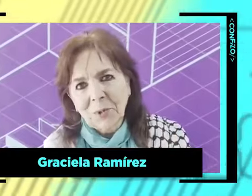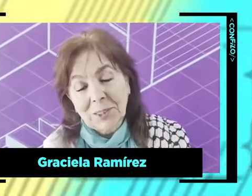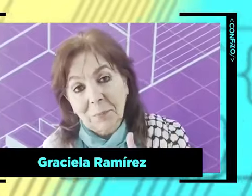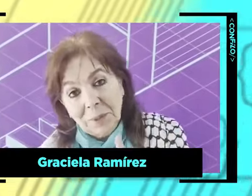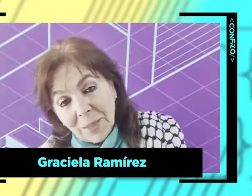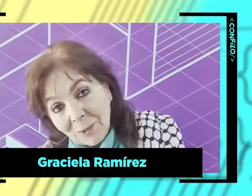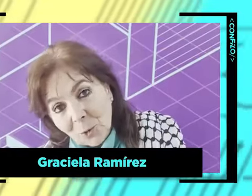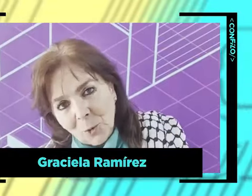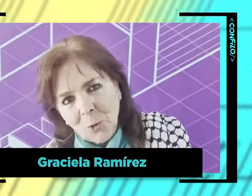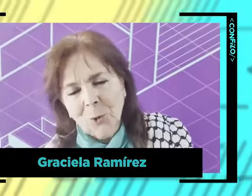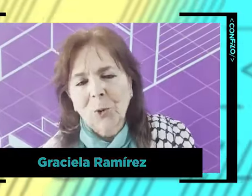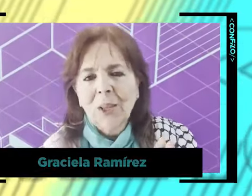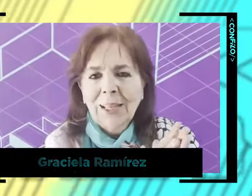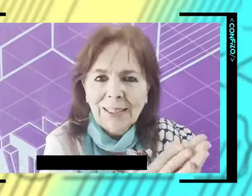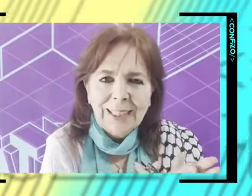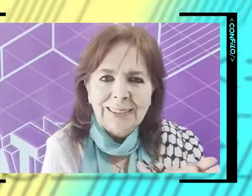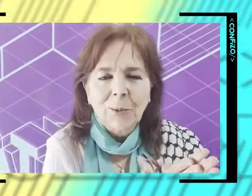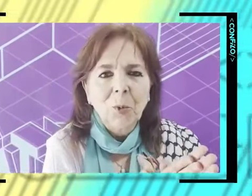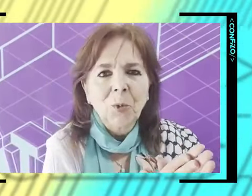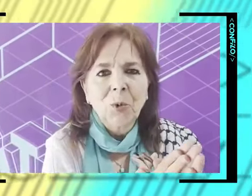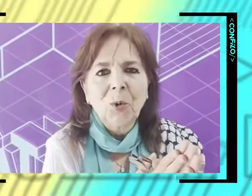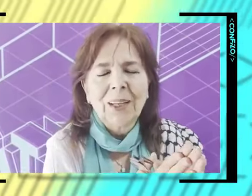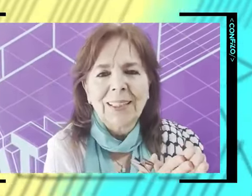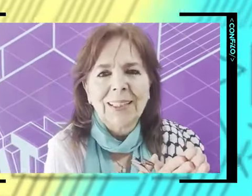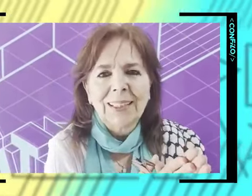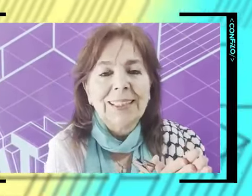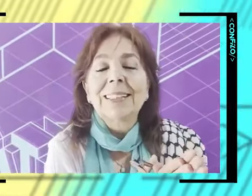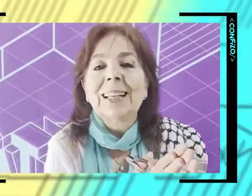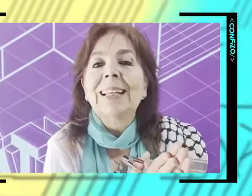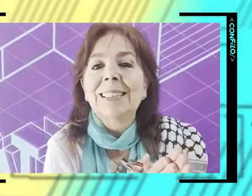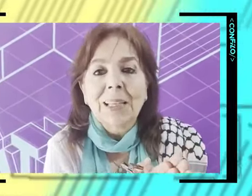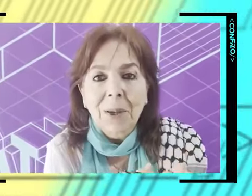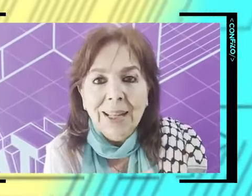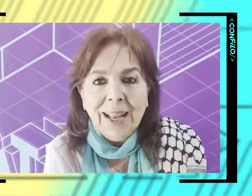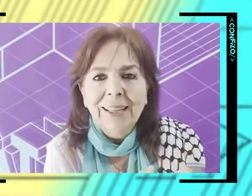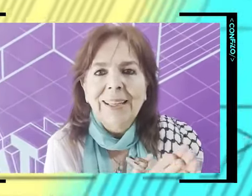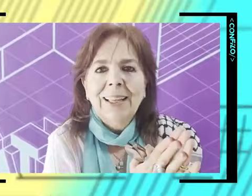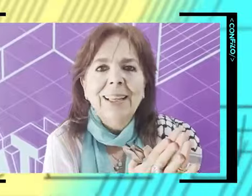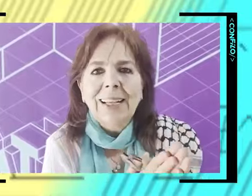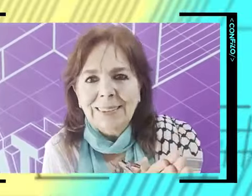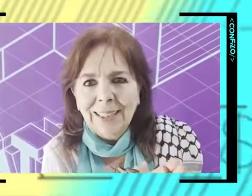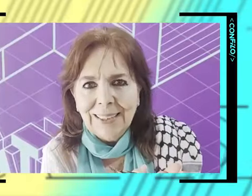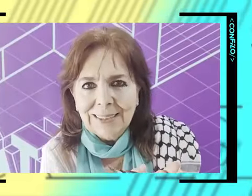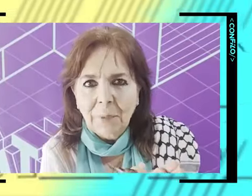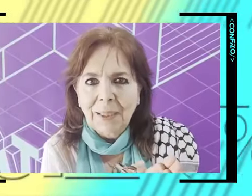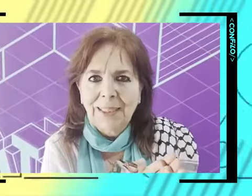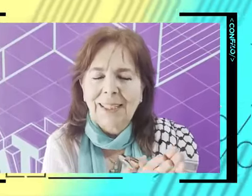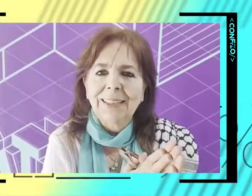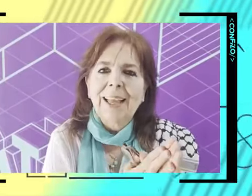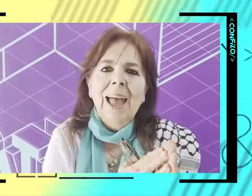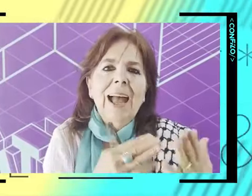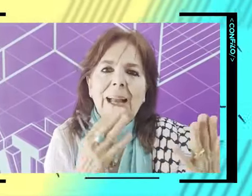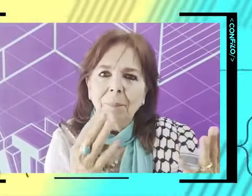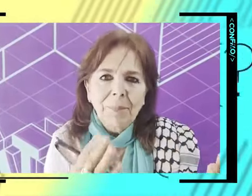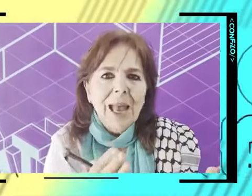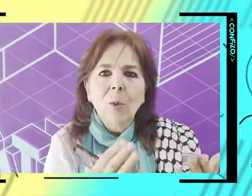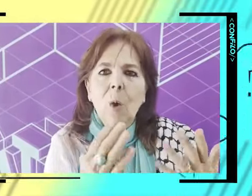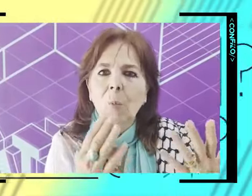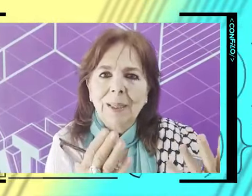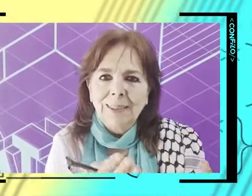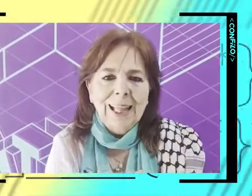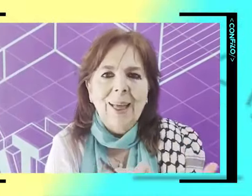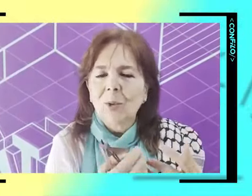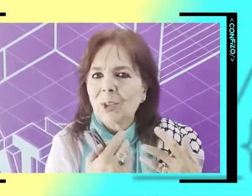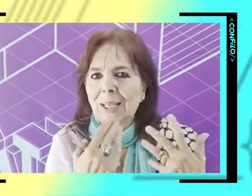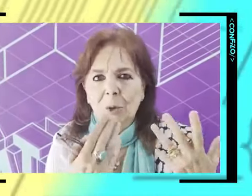cuando hicimos el primer coloquio y el segundo en la sala Che Guevara de Casa de las Américas. Ha cambiado,